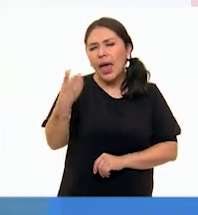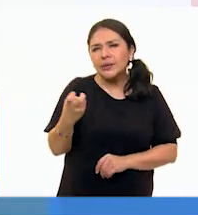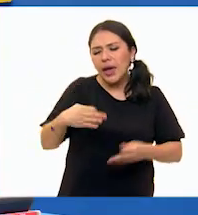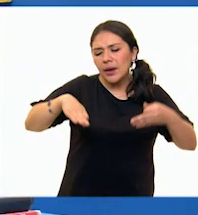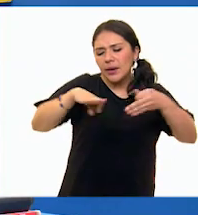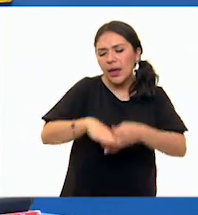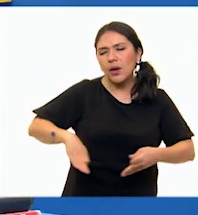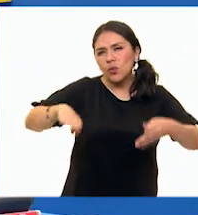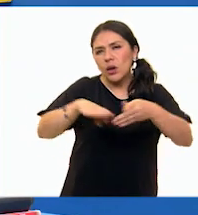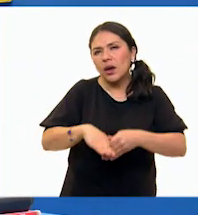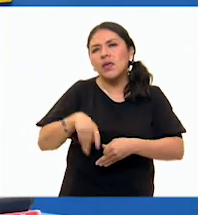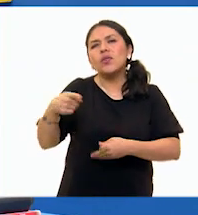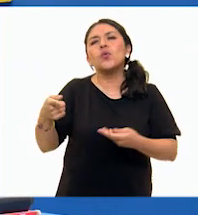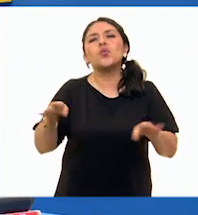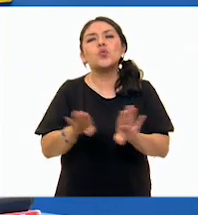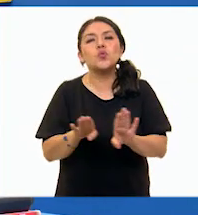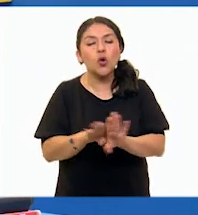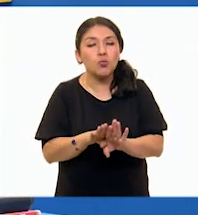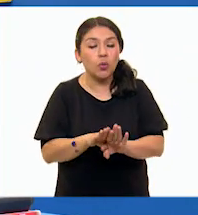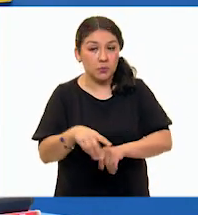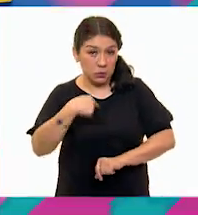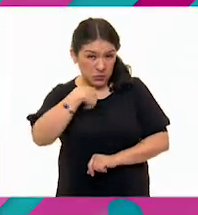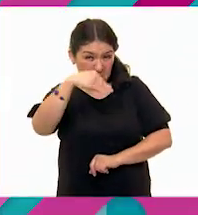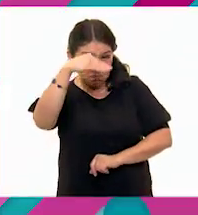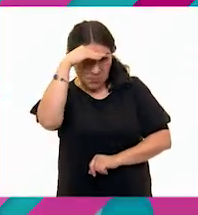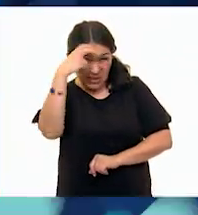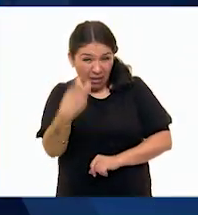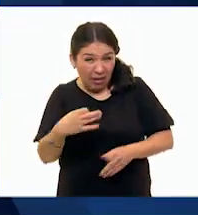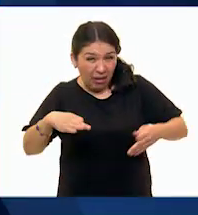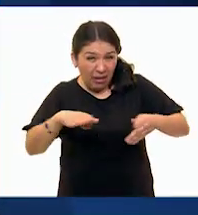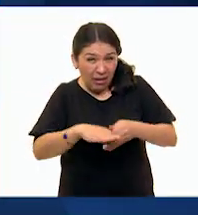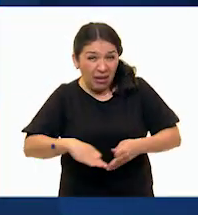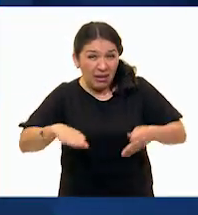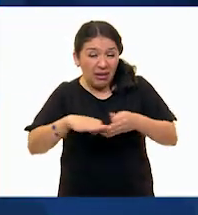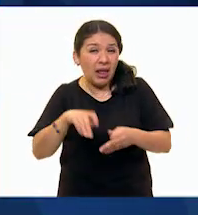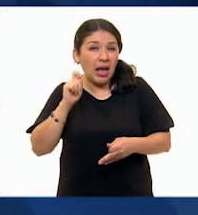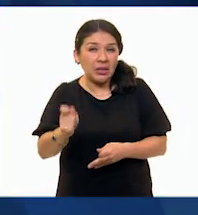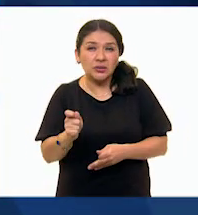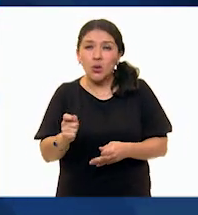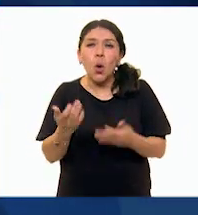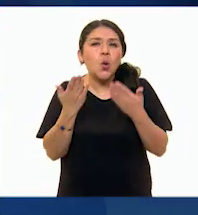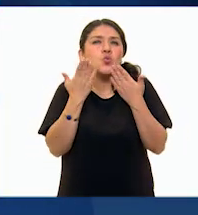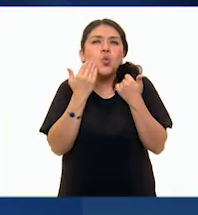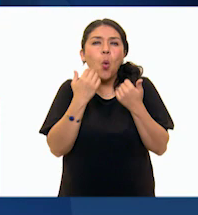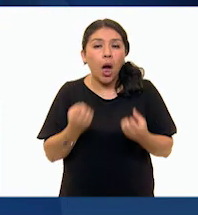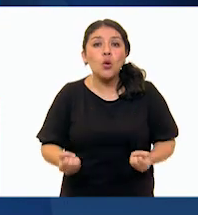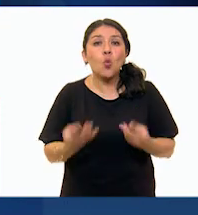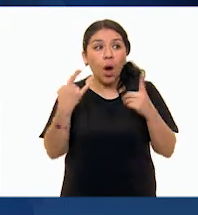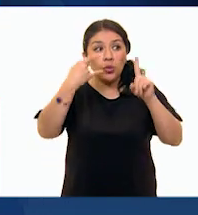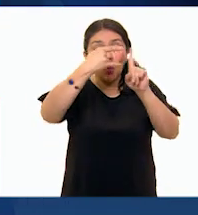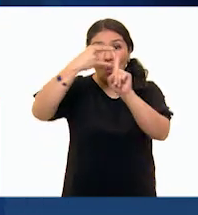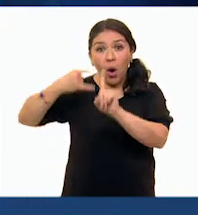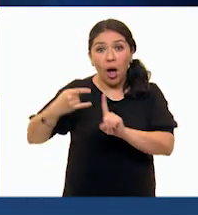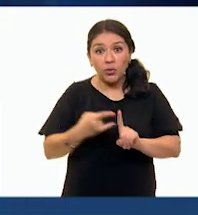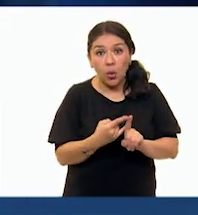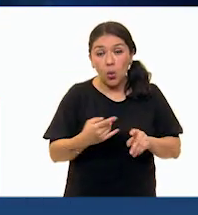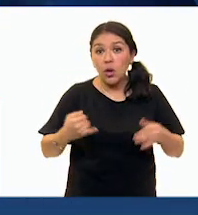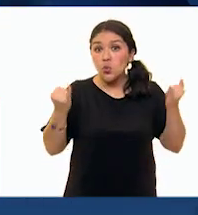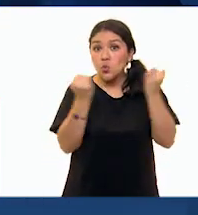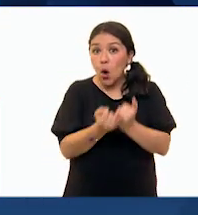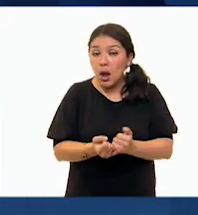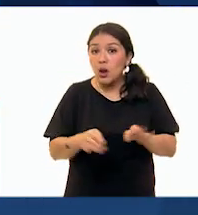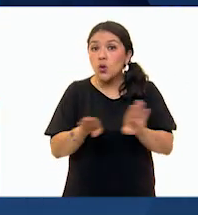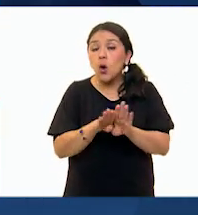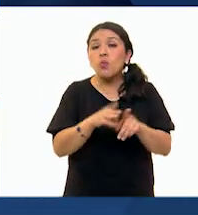regularidad? Pues yo diría que la regularidad es que no hay un número de cuadrados constante como